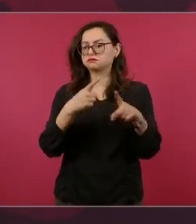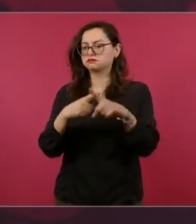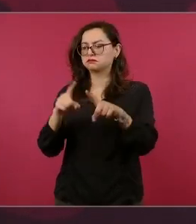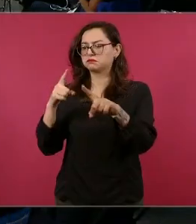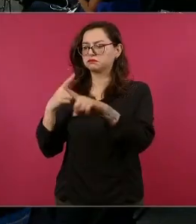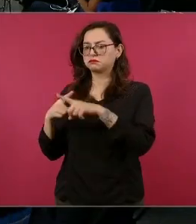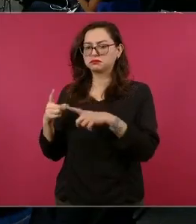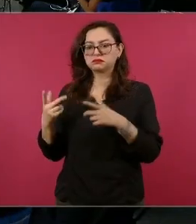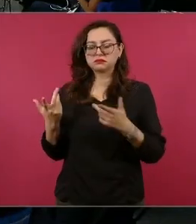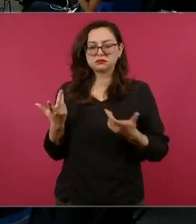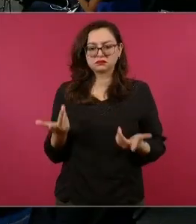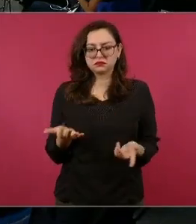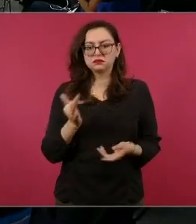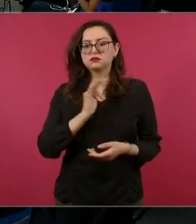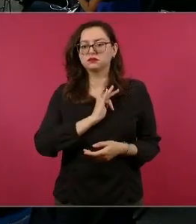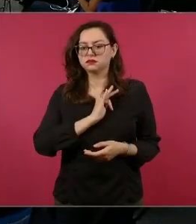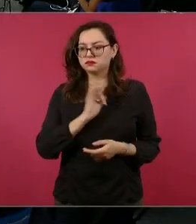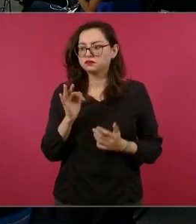especialistas en derecho